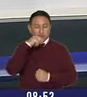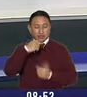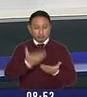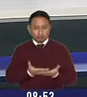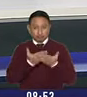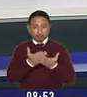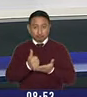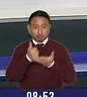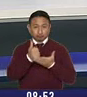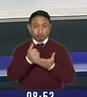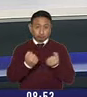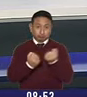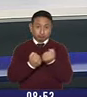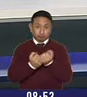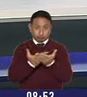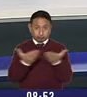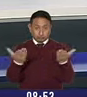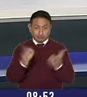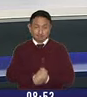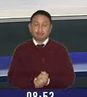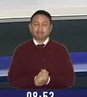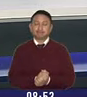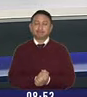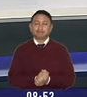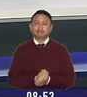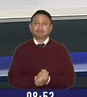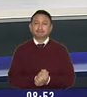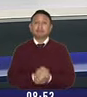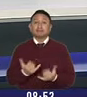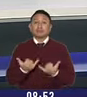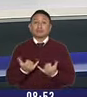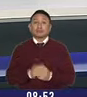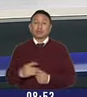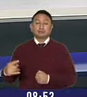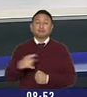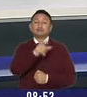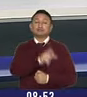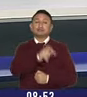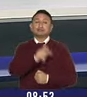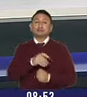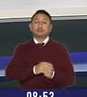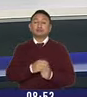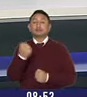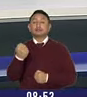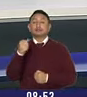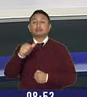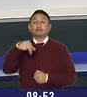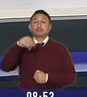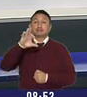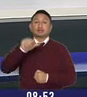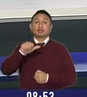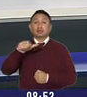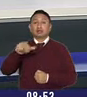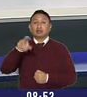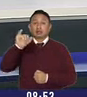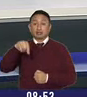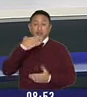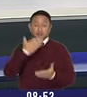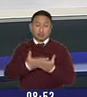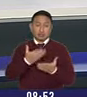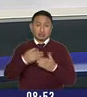dispuestos para, por supuesto, trabajar por ustedes. Y les contamos ahora que los moradores de Santa Anita, al sur de Quito, están agradecidos